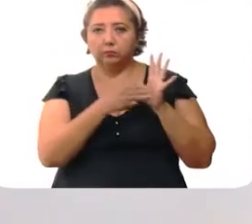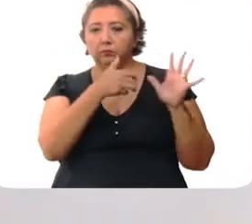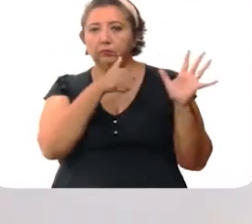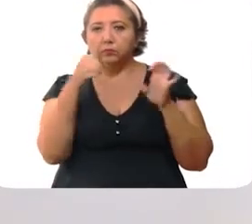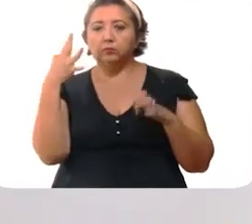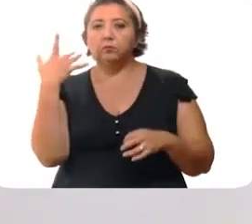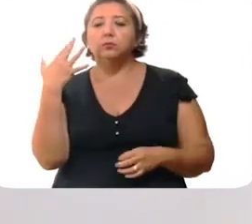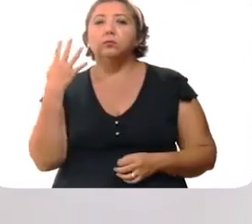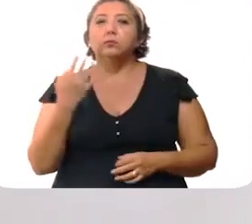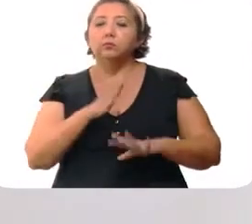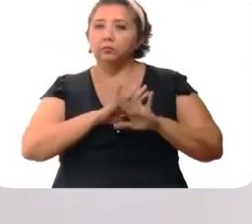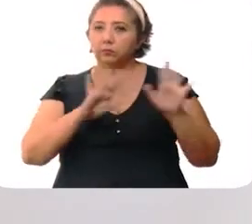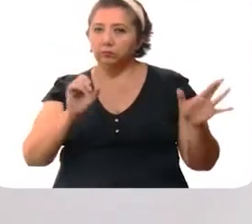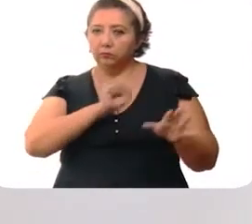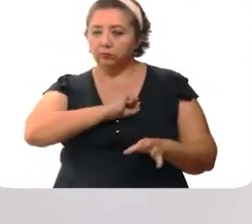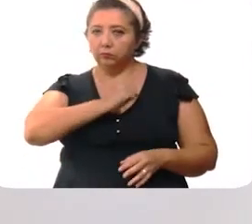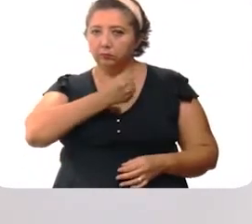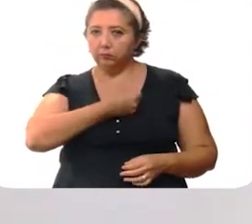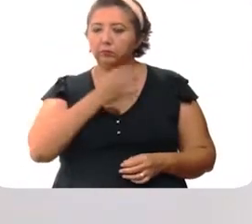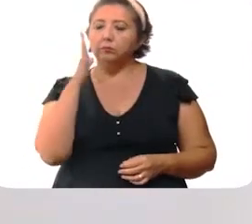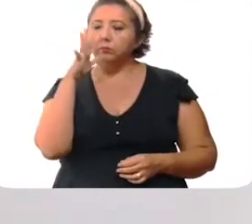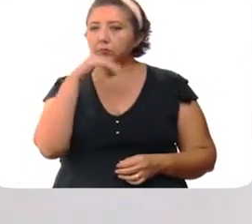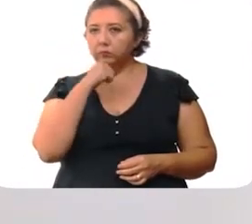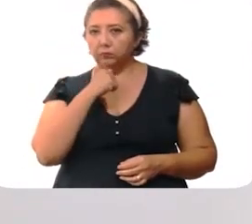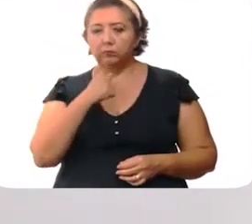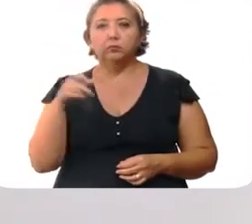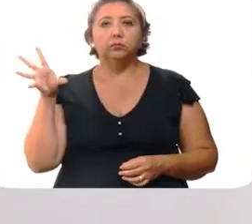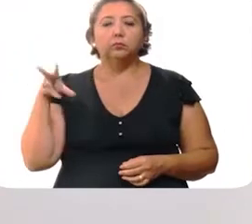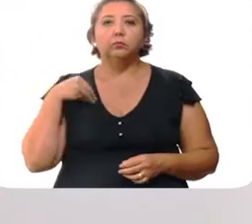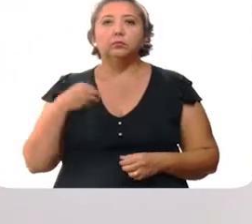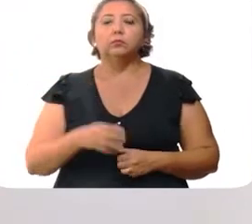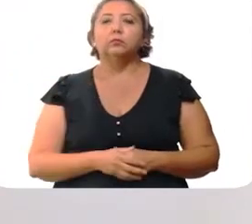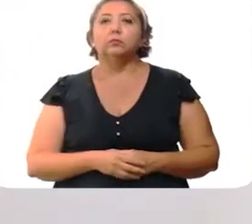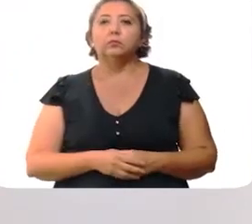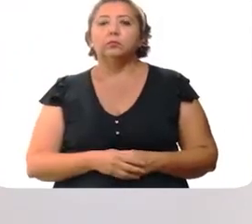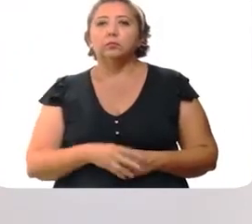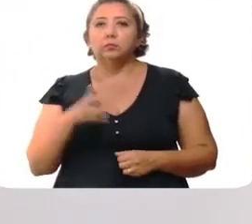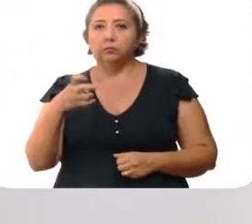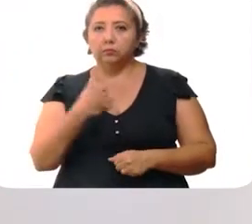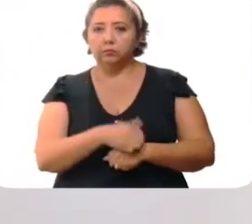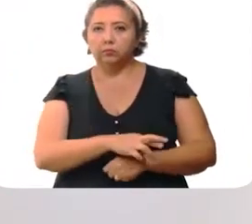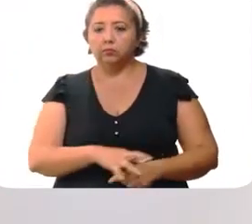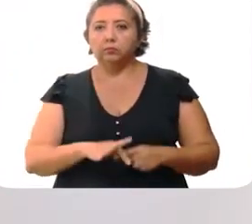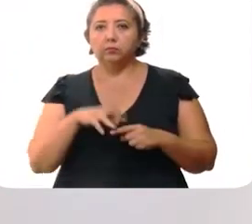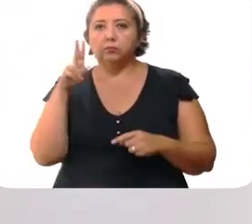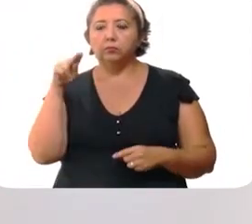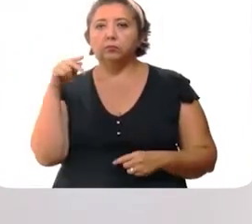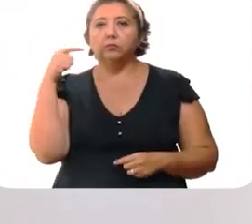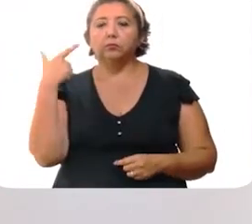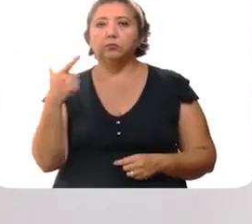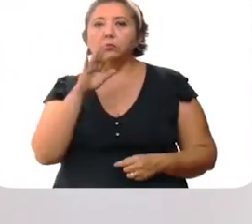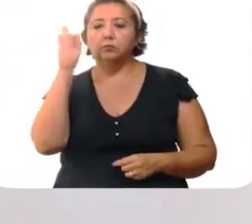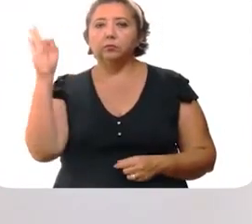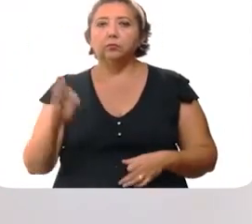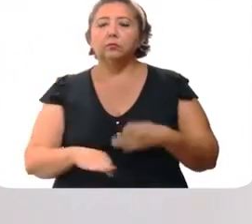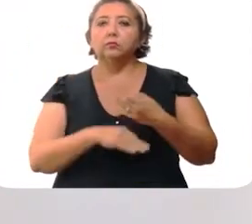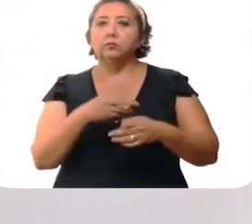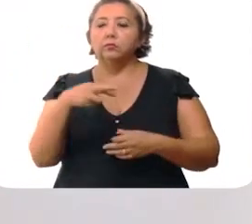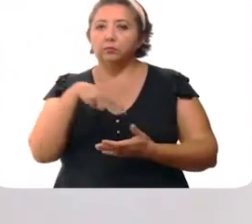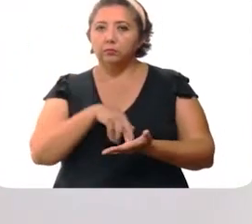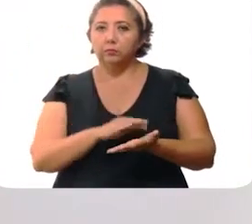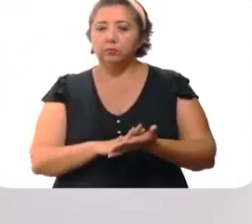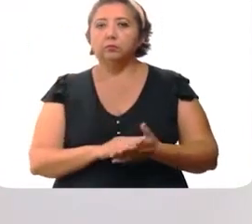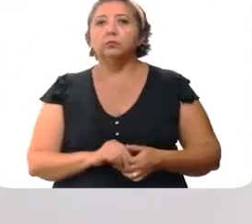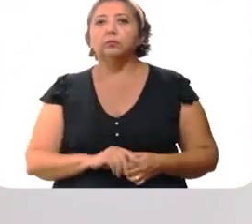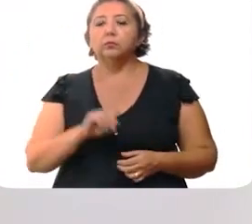33.655 pacientes ya se recuperaron, no presentan síntomas ni pueden contagiar. Esta cifra representa el 87% del total de contagios